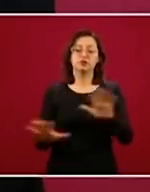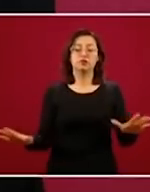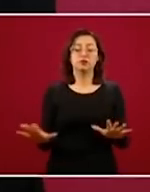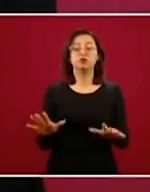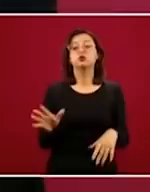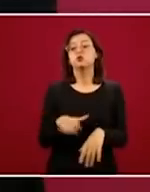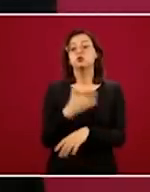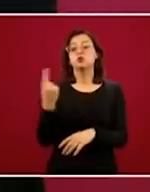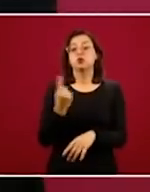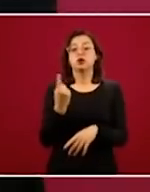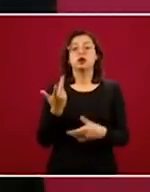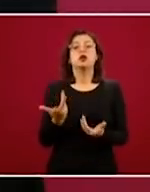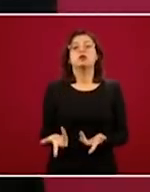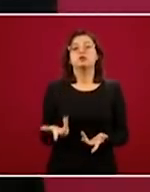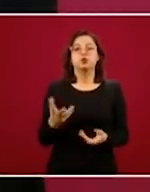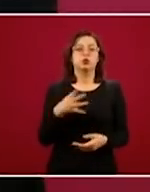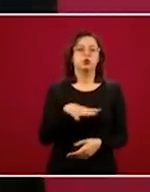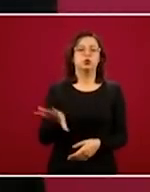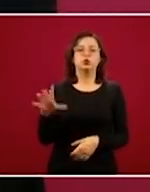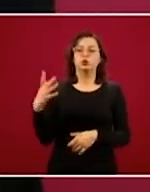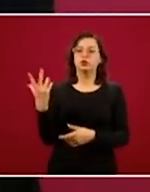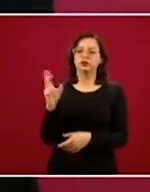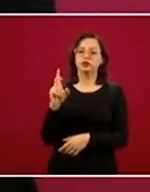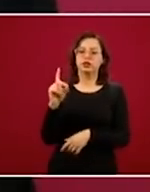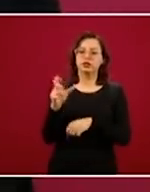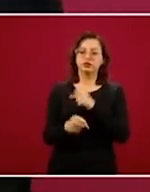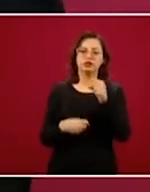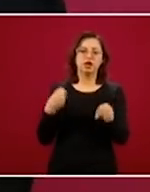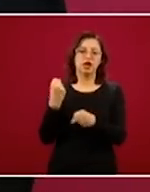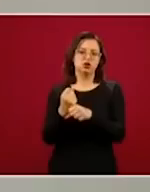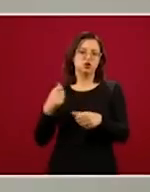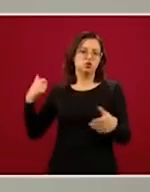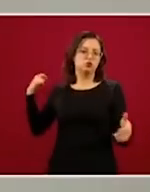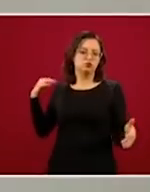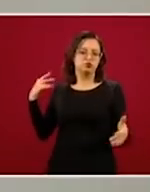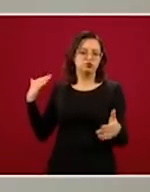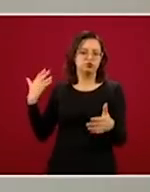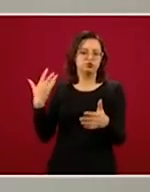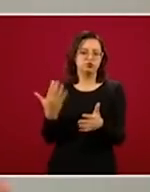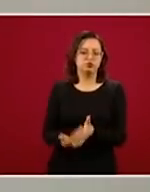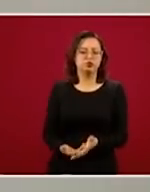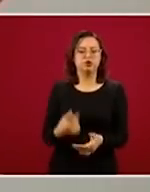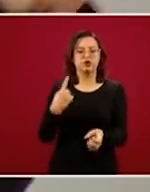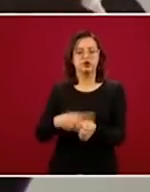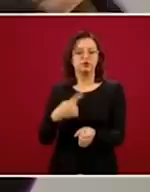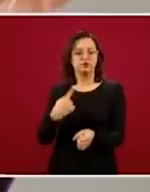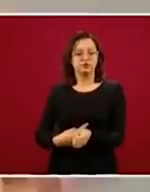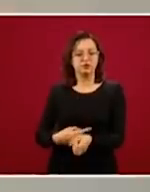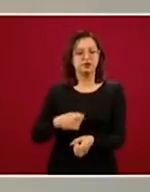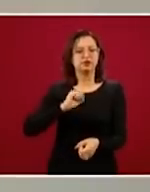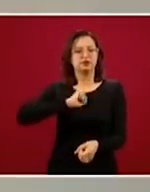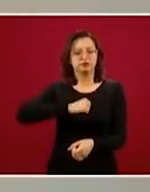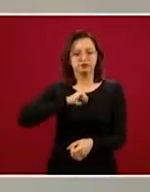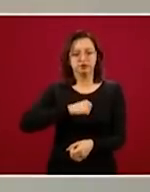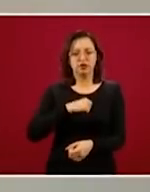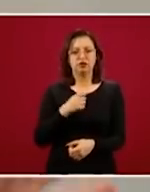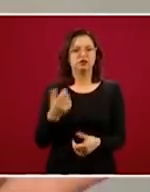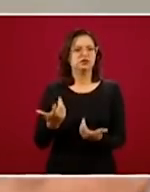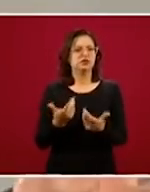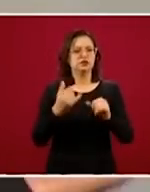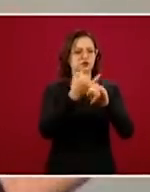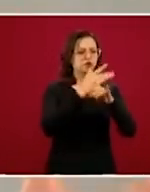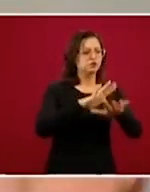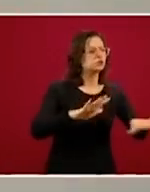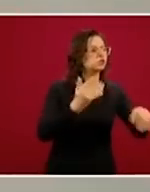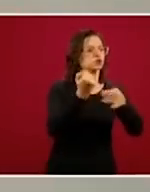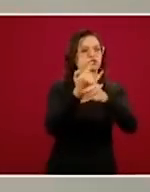a lo largo de muchos años los 30 años que lleva o más que tiene esta epidemia teníamos distintos sistemas de información y